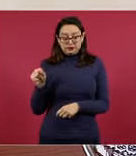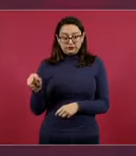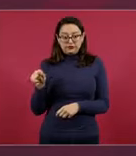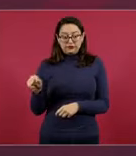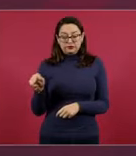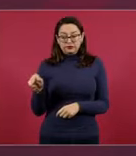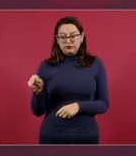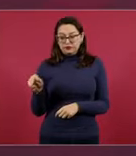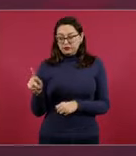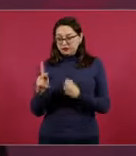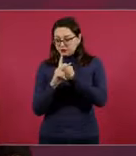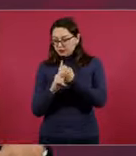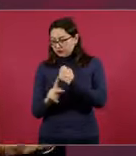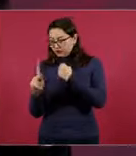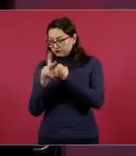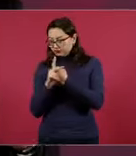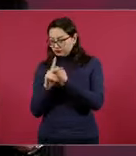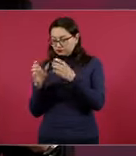como